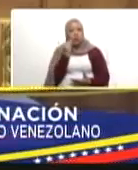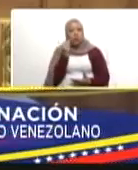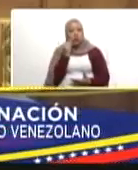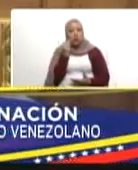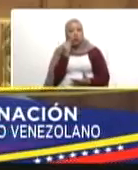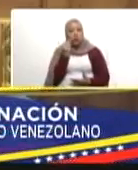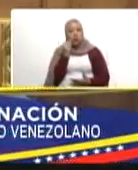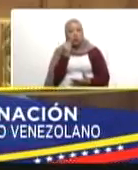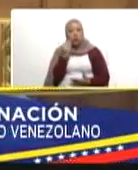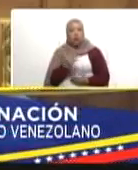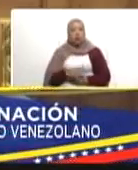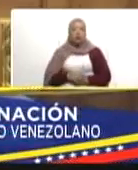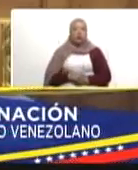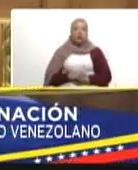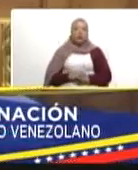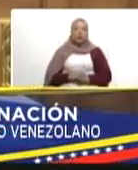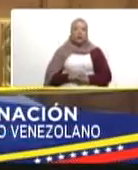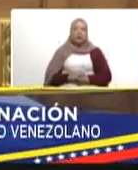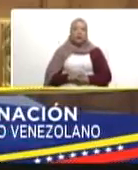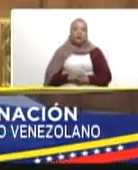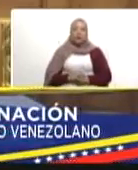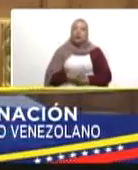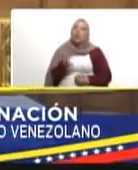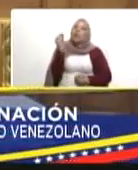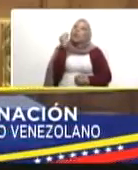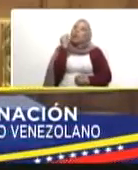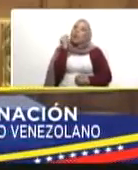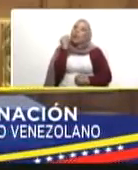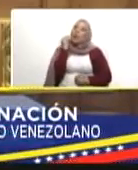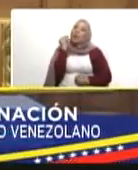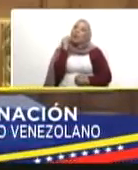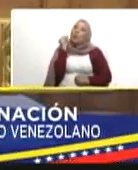pues no tan gafos somos